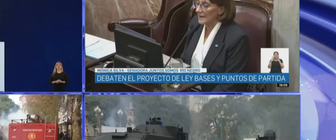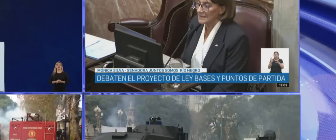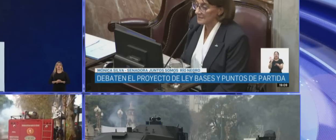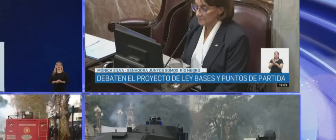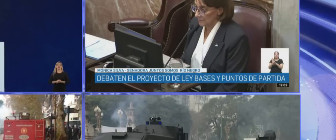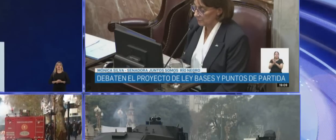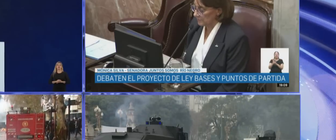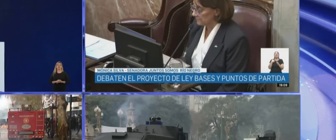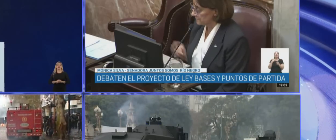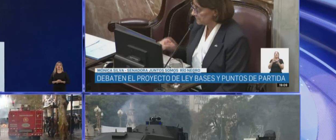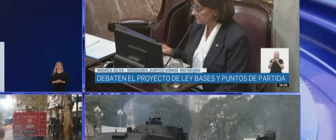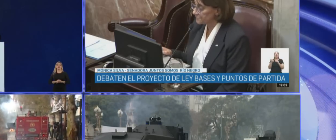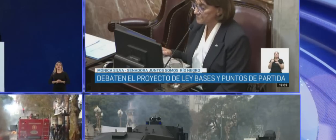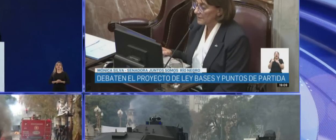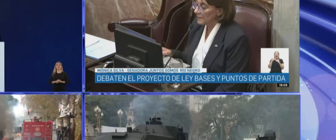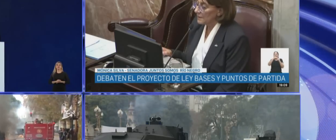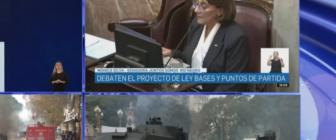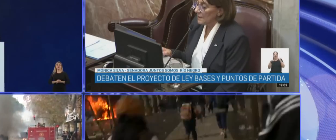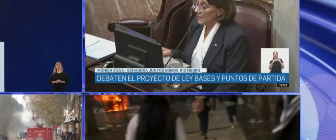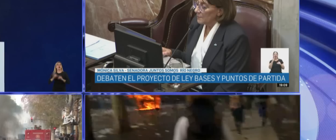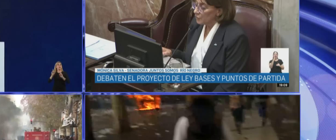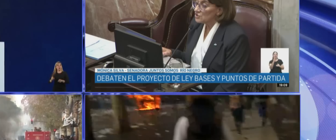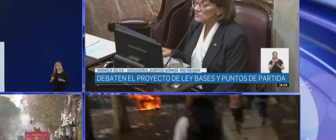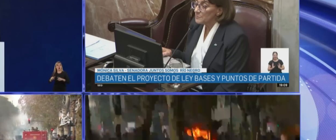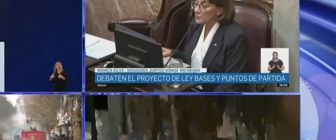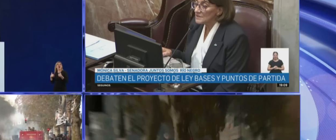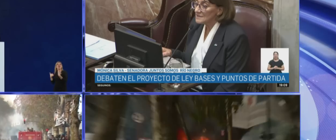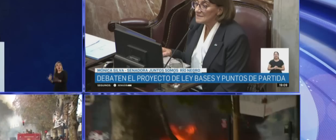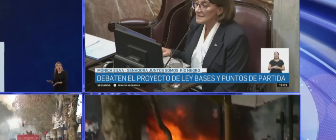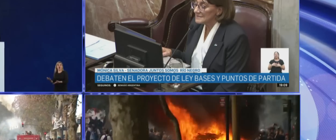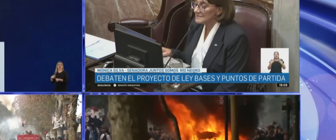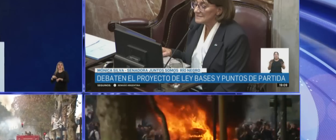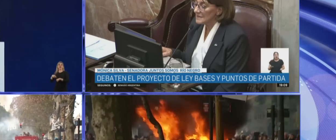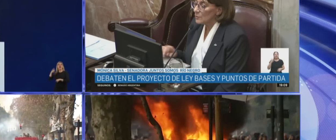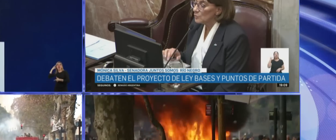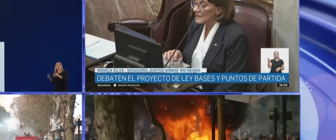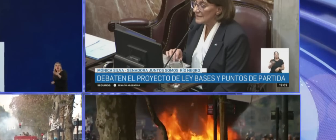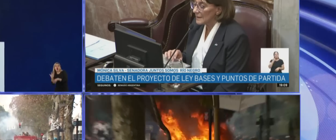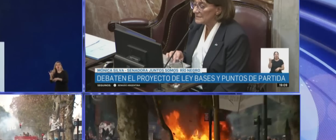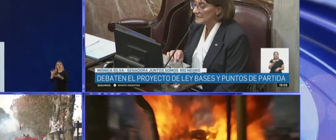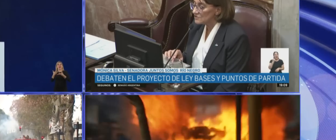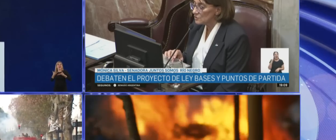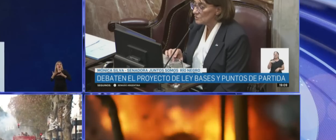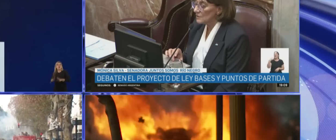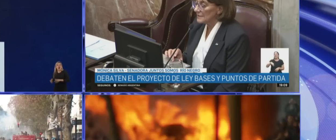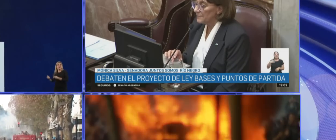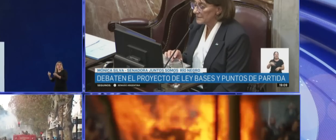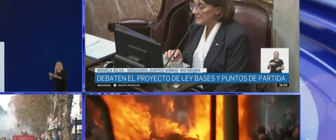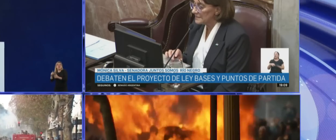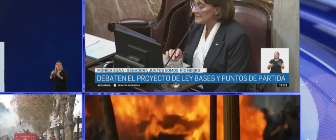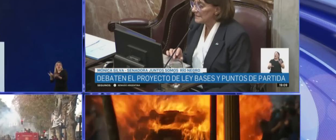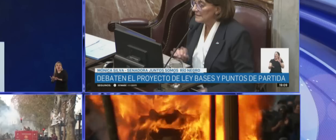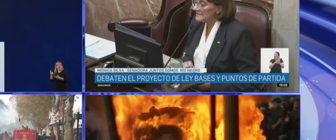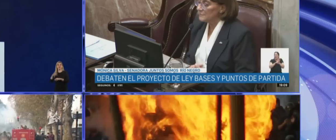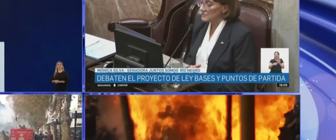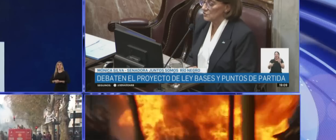Como decía, está del lado de quienes arriesgan, invierten e innovan, que son por naturaleza benefactores sociales,